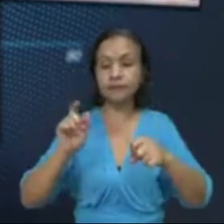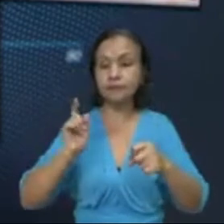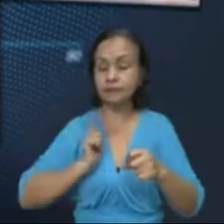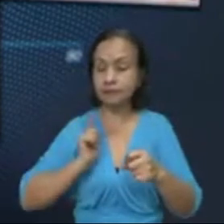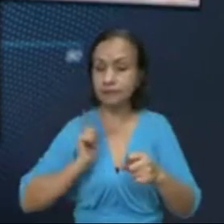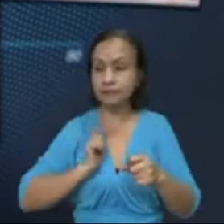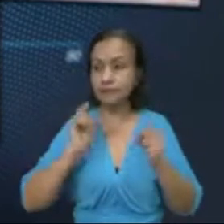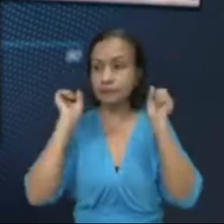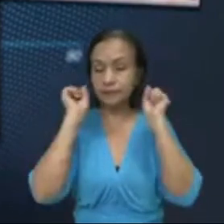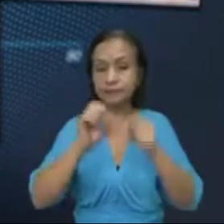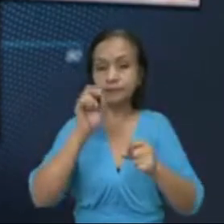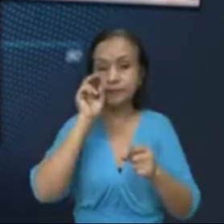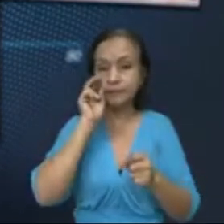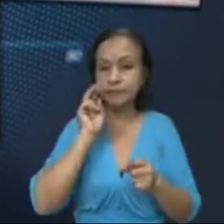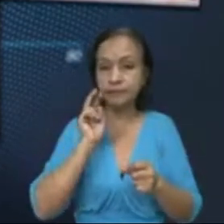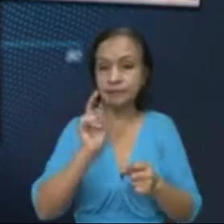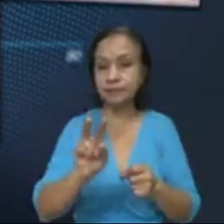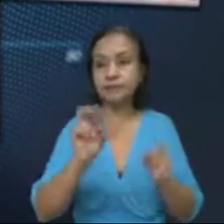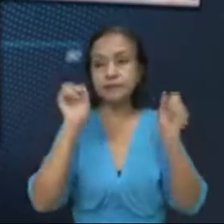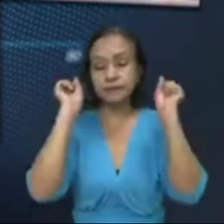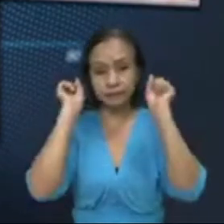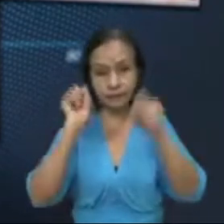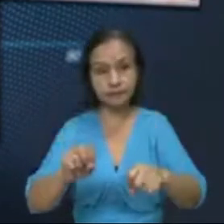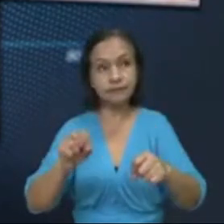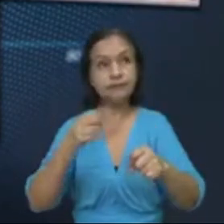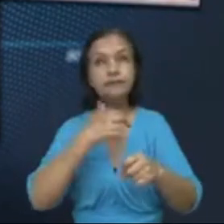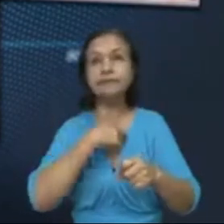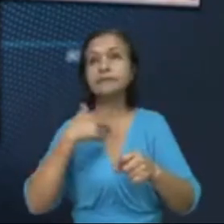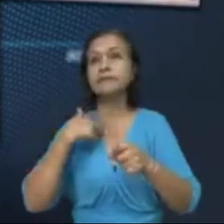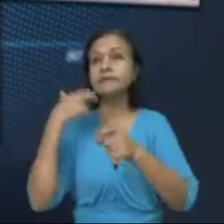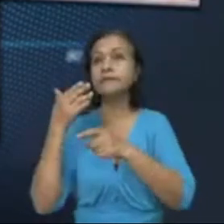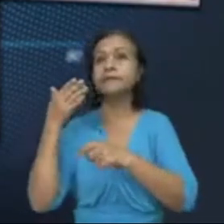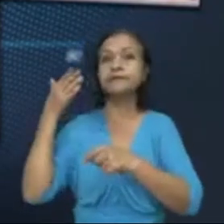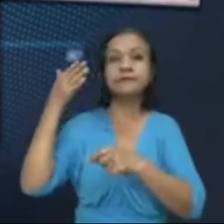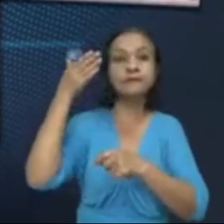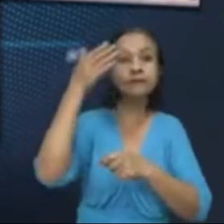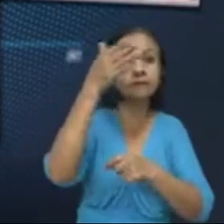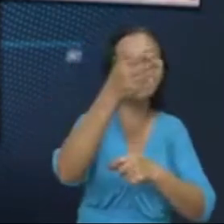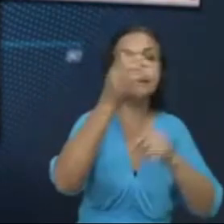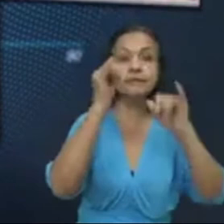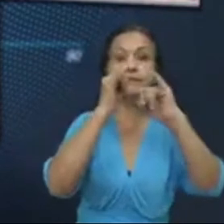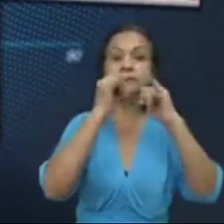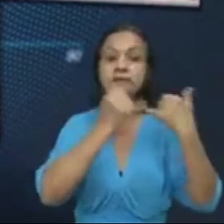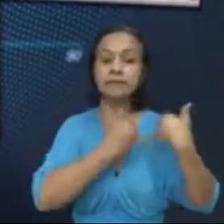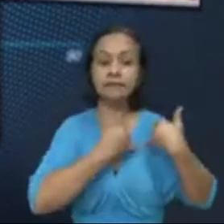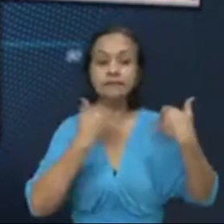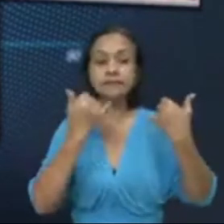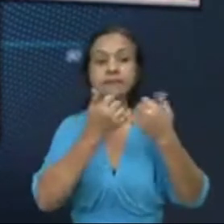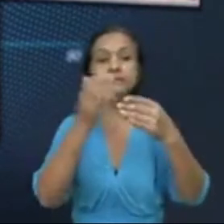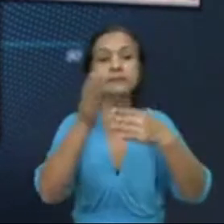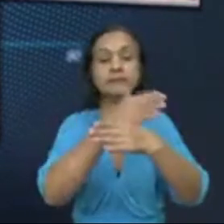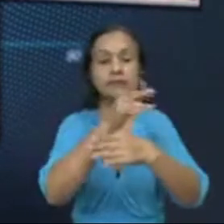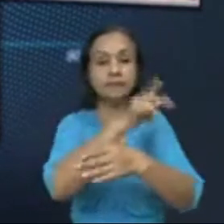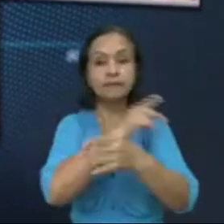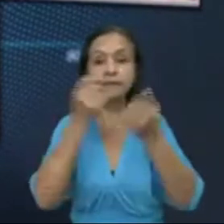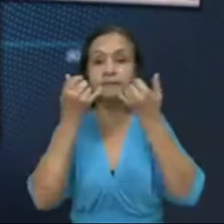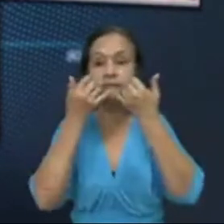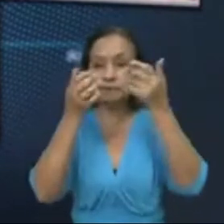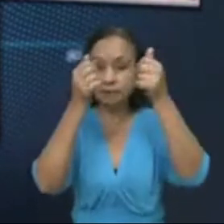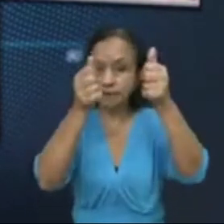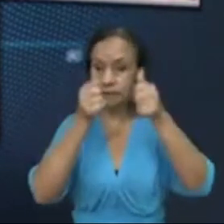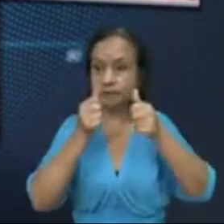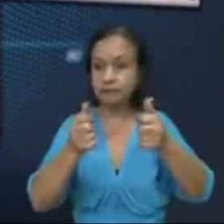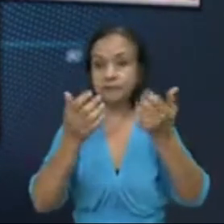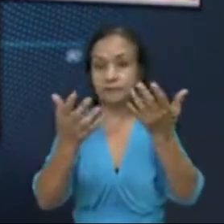para que puedan identificar y para que puedan acudir a las instituciones a denunciar. Queremos, a través de esta